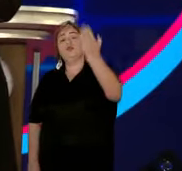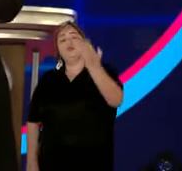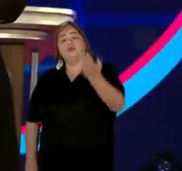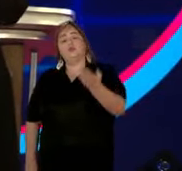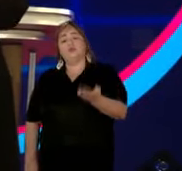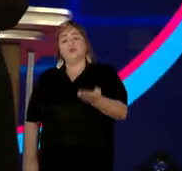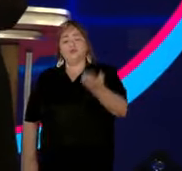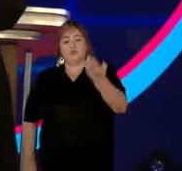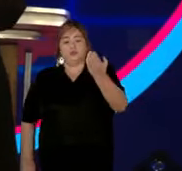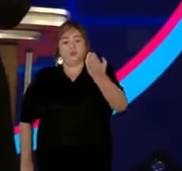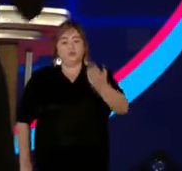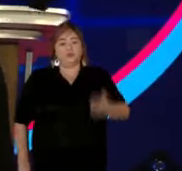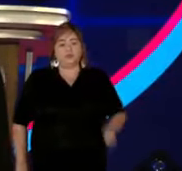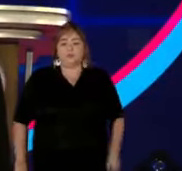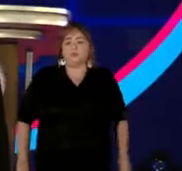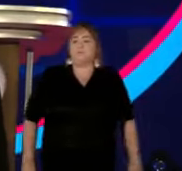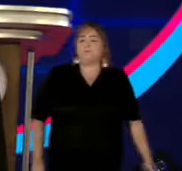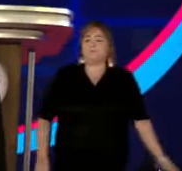tú.